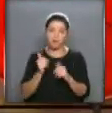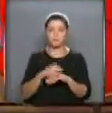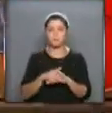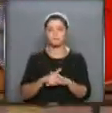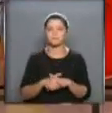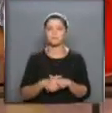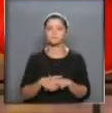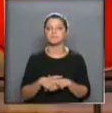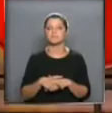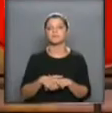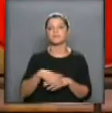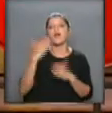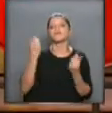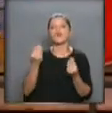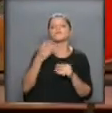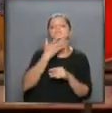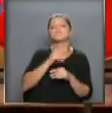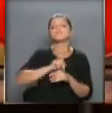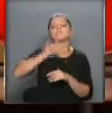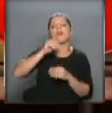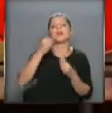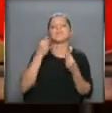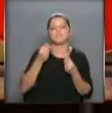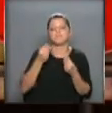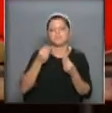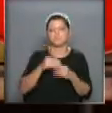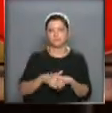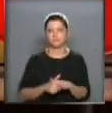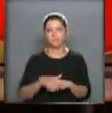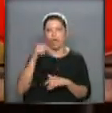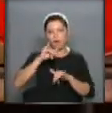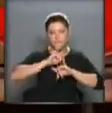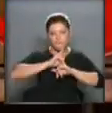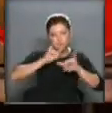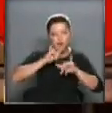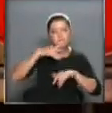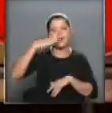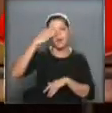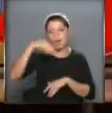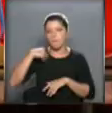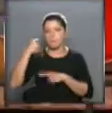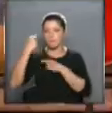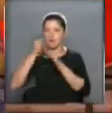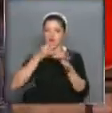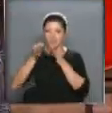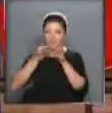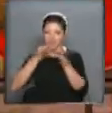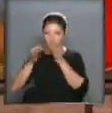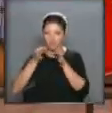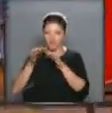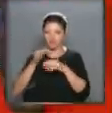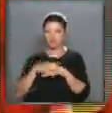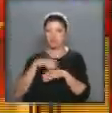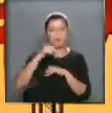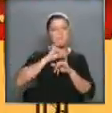Bueno. ¿Qué onda Dios? O sea, con todo el informe. Vamos a ver el informe primero y después, bueno, nos desasnamos un poquito y